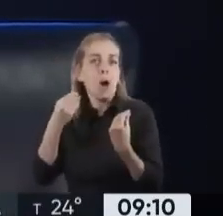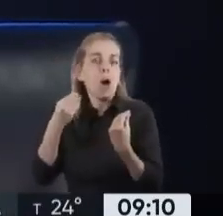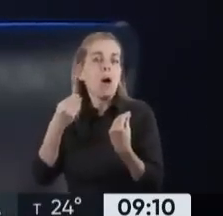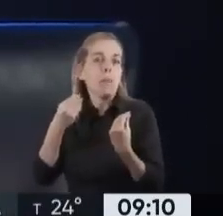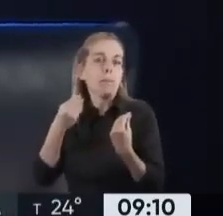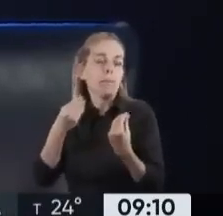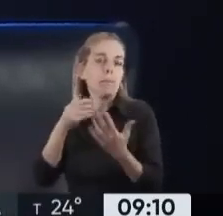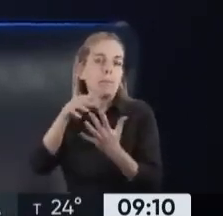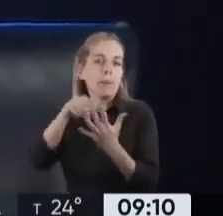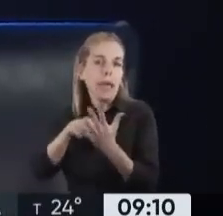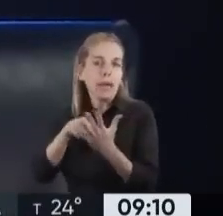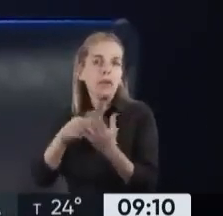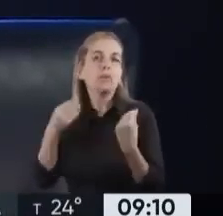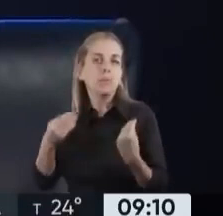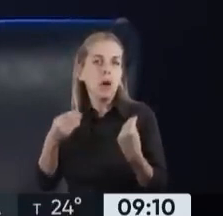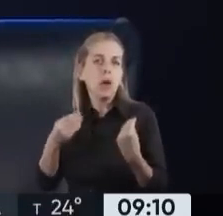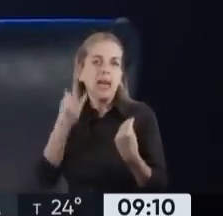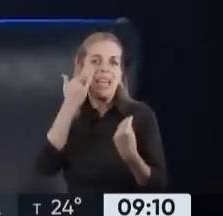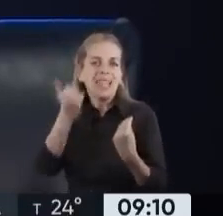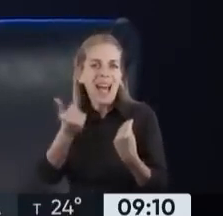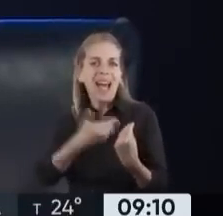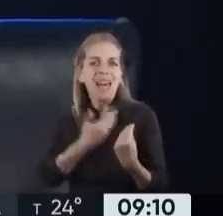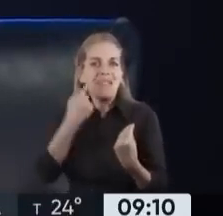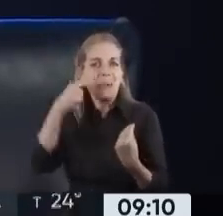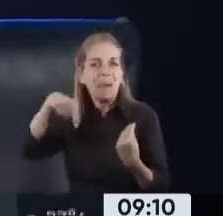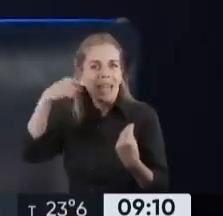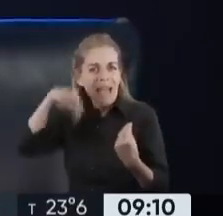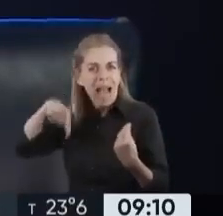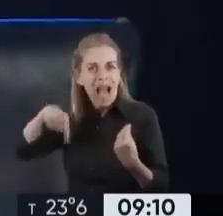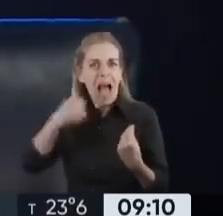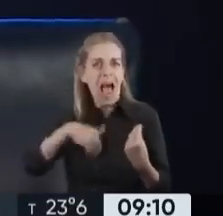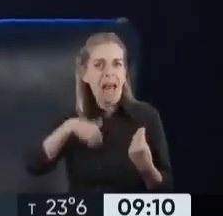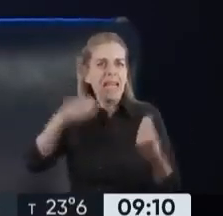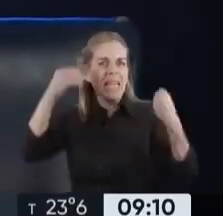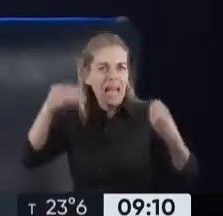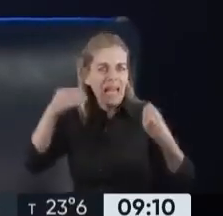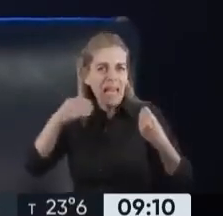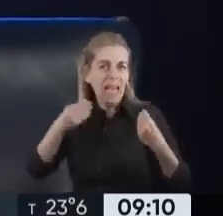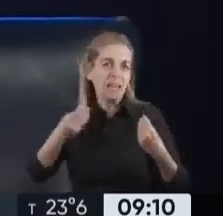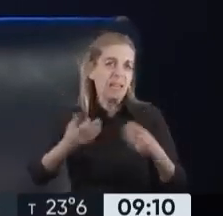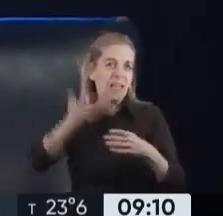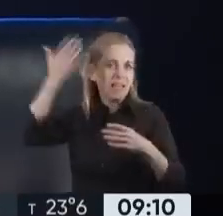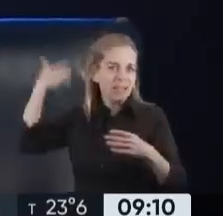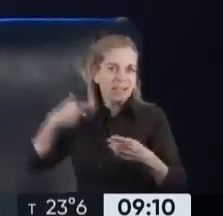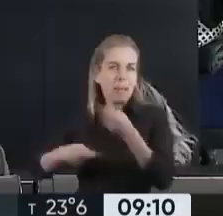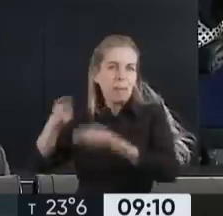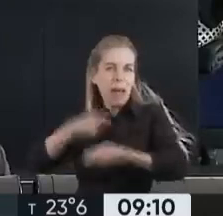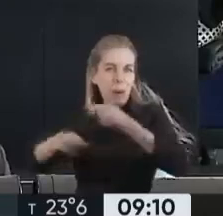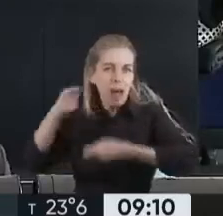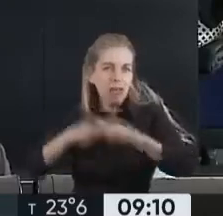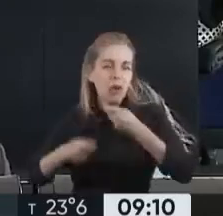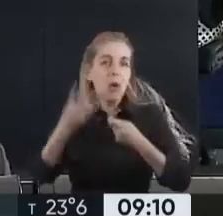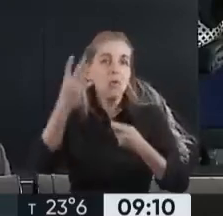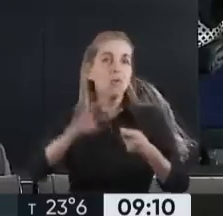una llegada del fondo monetario internacional argentina en un momento de máxima especulación argentina recordemos que en los